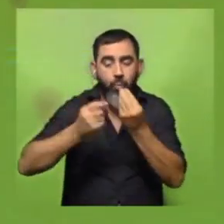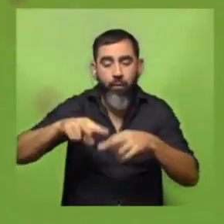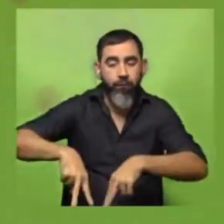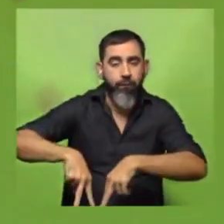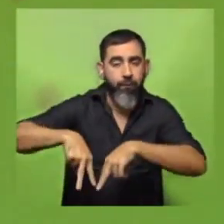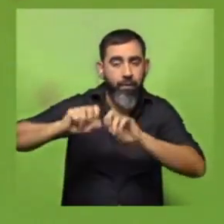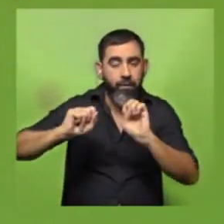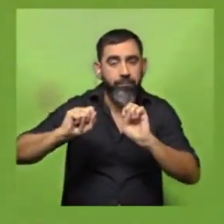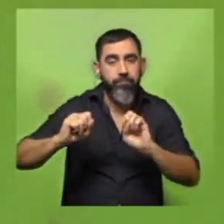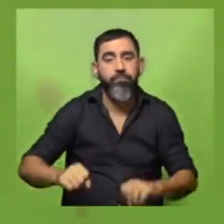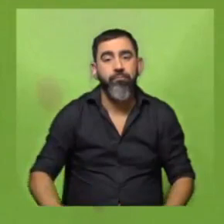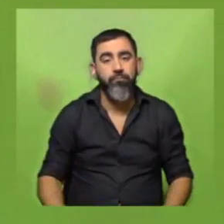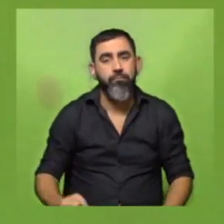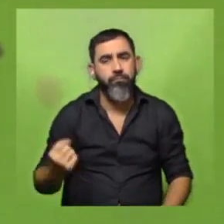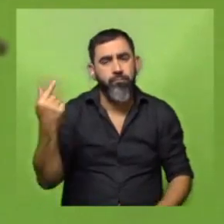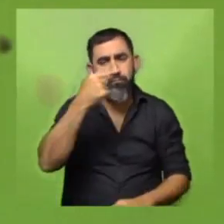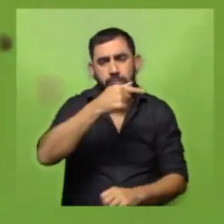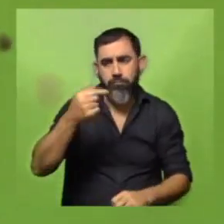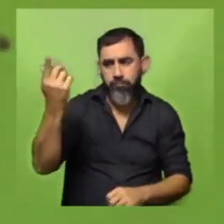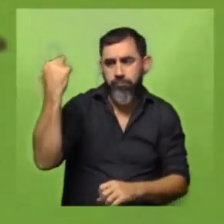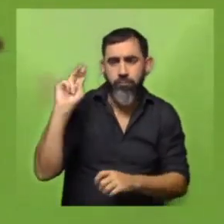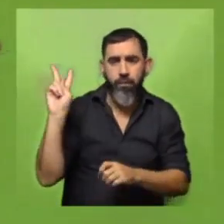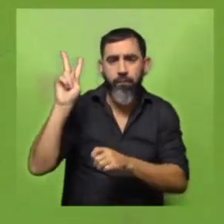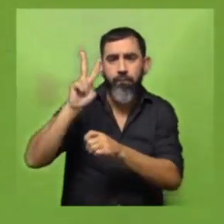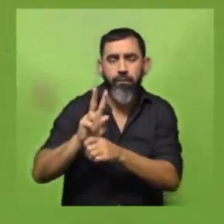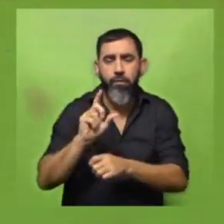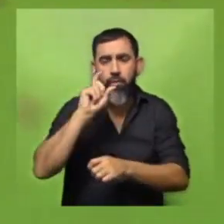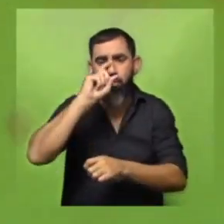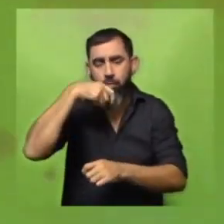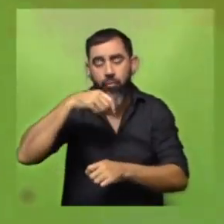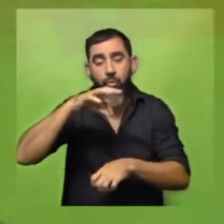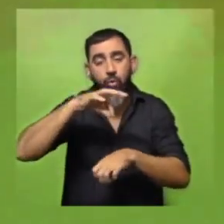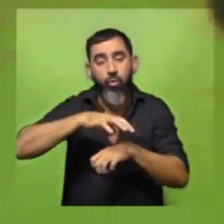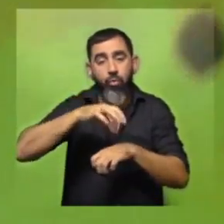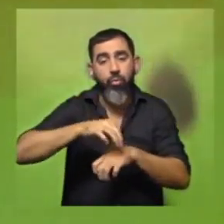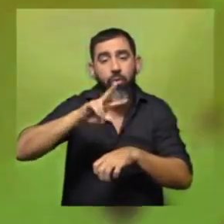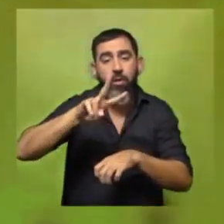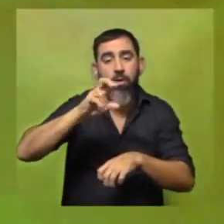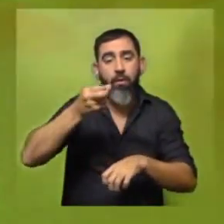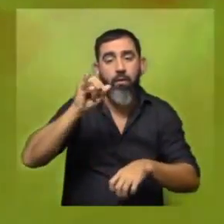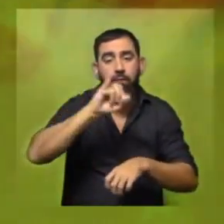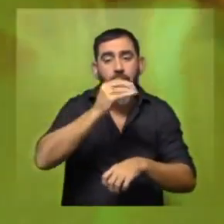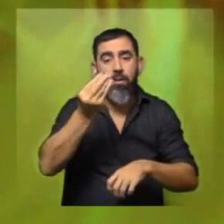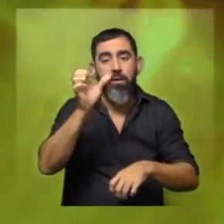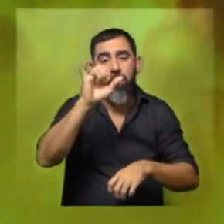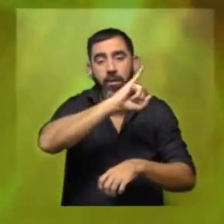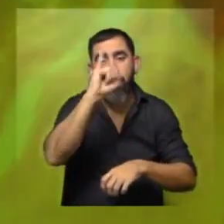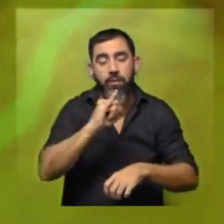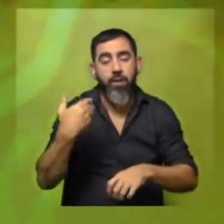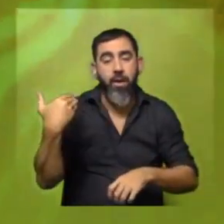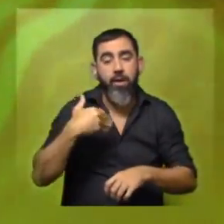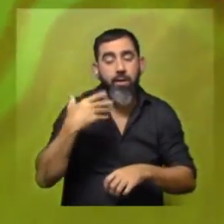cerebro. Hace unas semanas visitó Montevideo la doctora Silvia Vázquez, ella es argentina, y es la directora